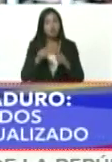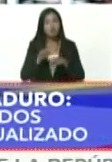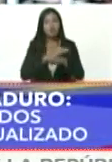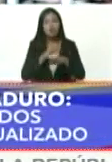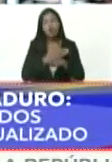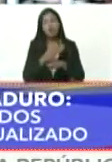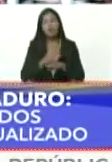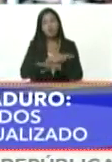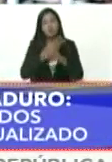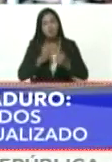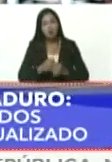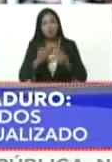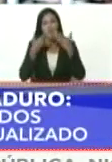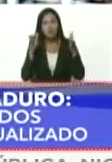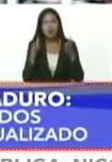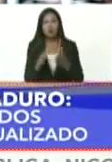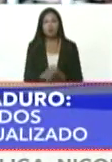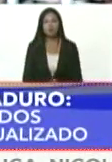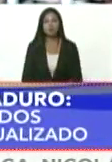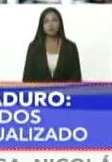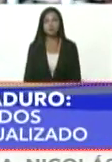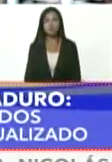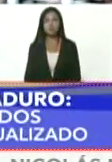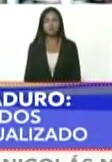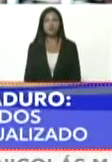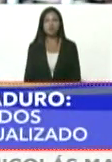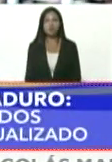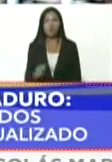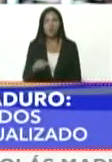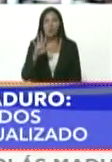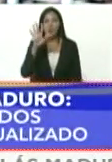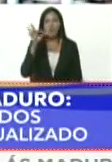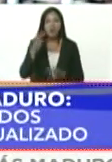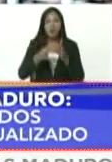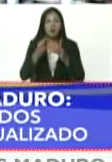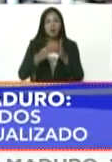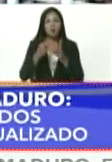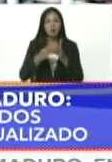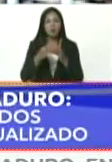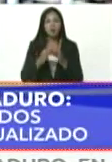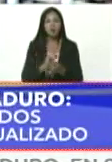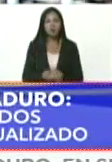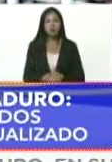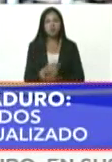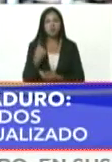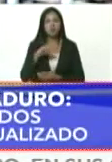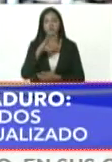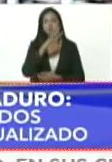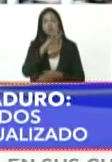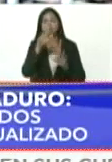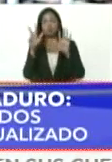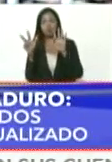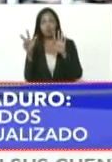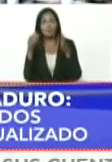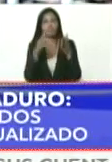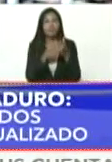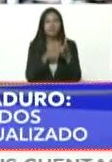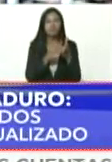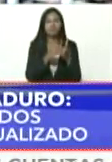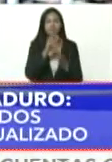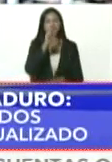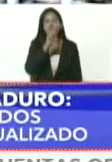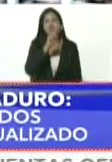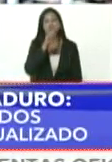de poder popular, jueves de poder comunal, hoy 5 de septiembre. Tenemos 48.024